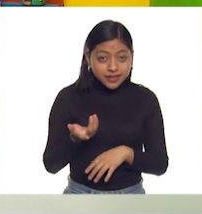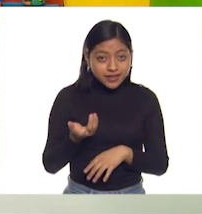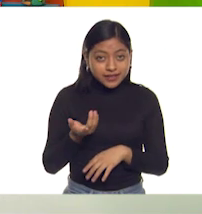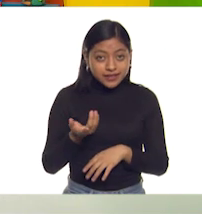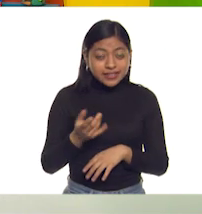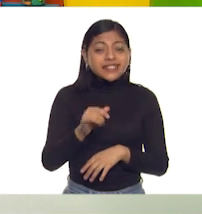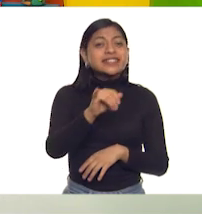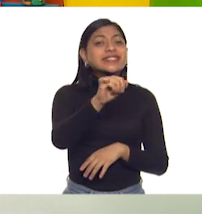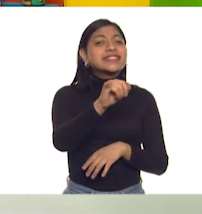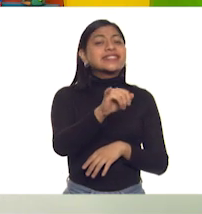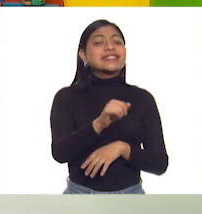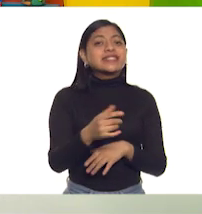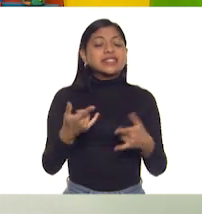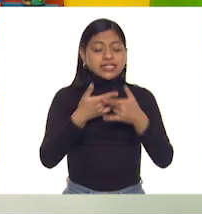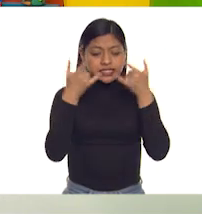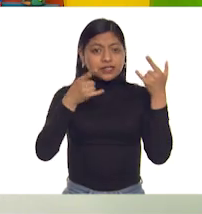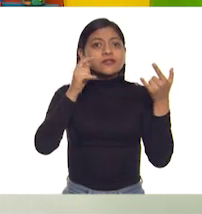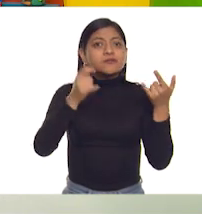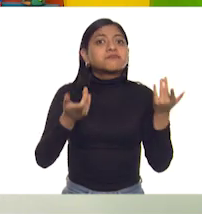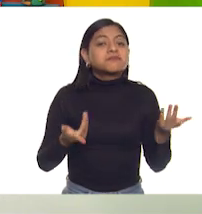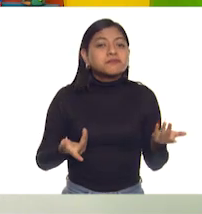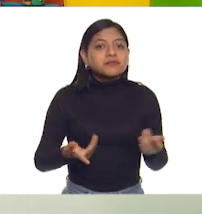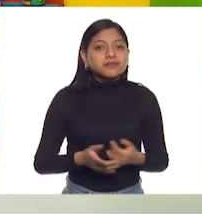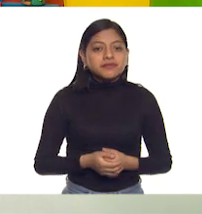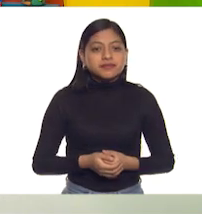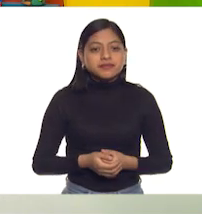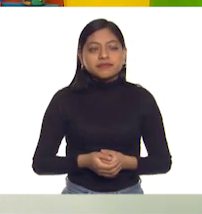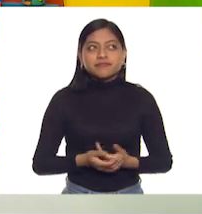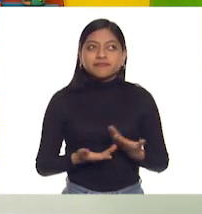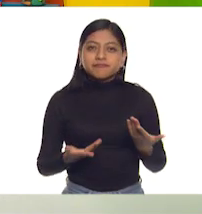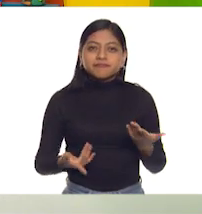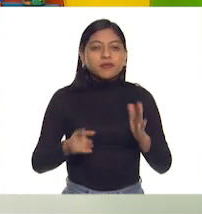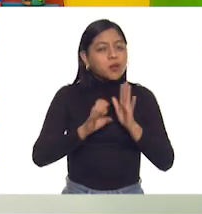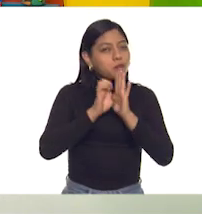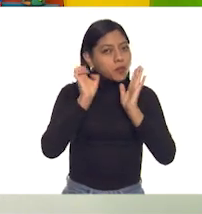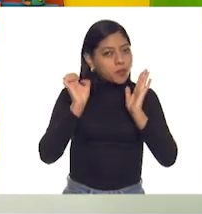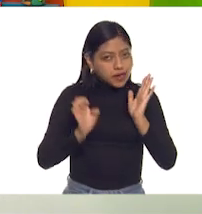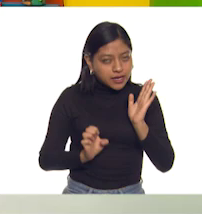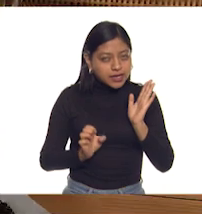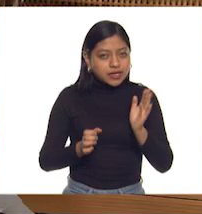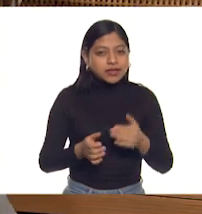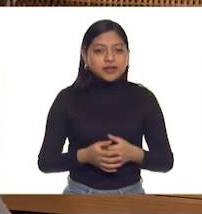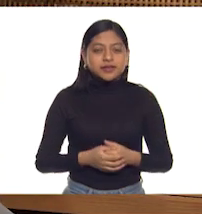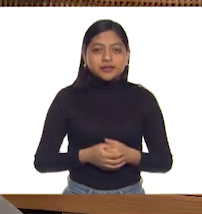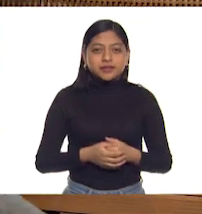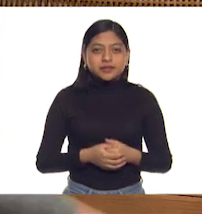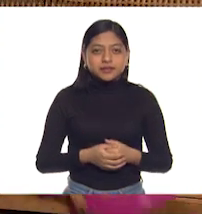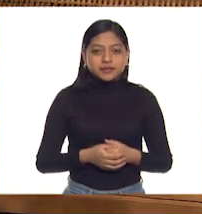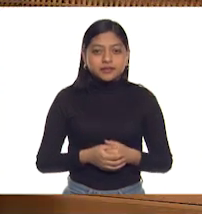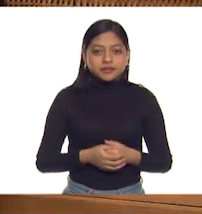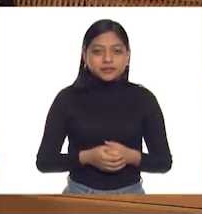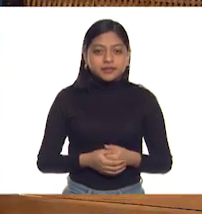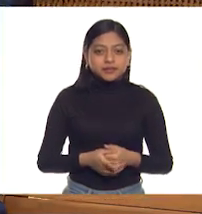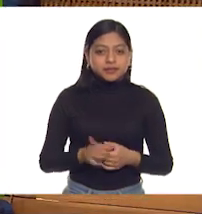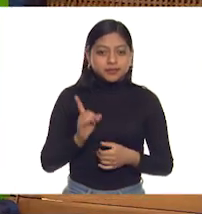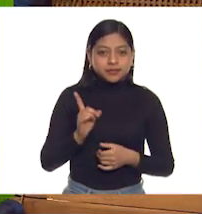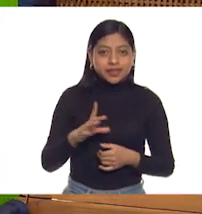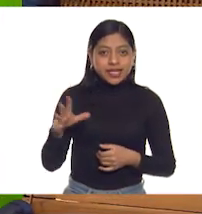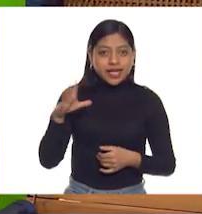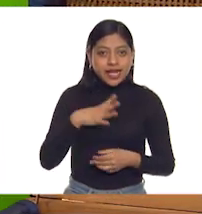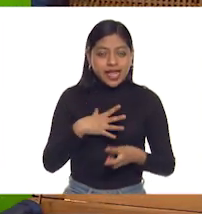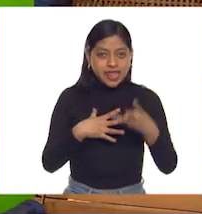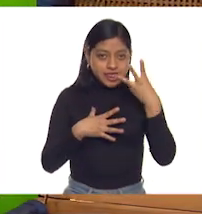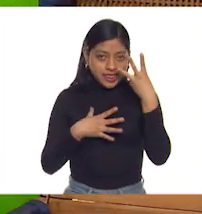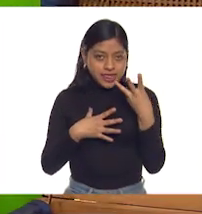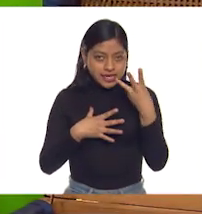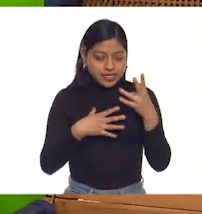encanta! Idea. ¿Qué cuento narraremos? Mira, por ejemplo, aquí hay tres